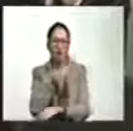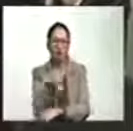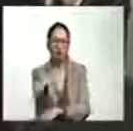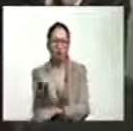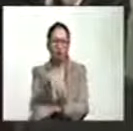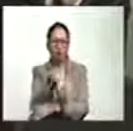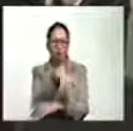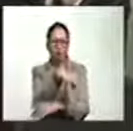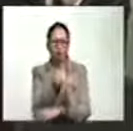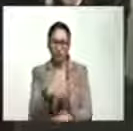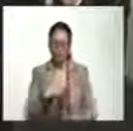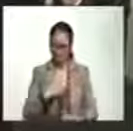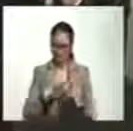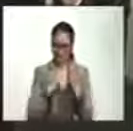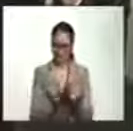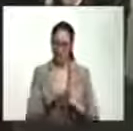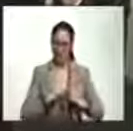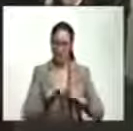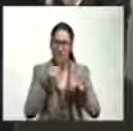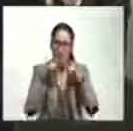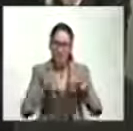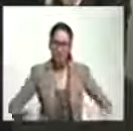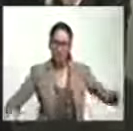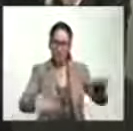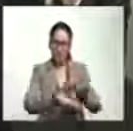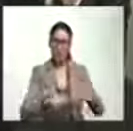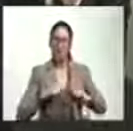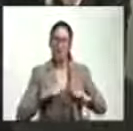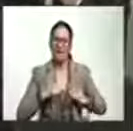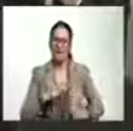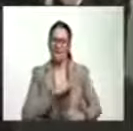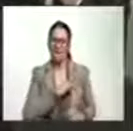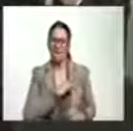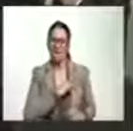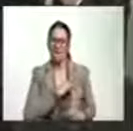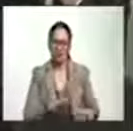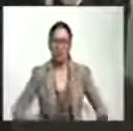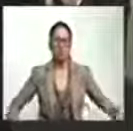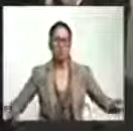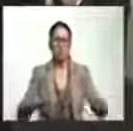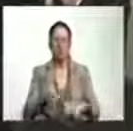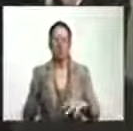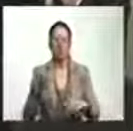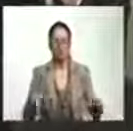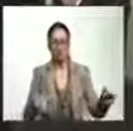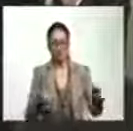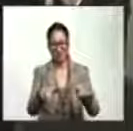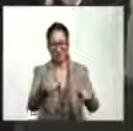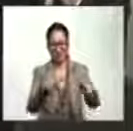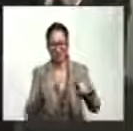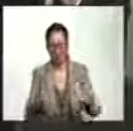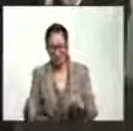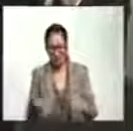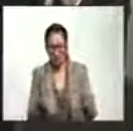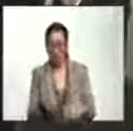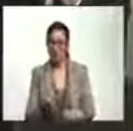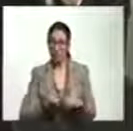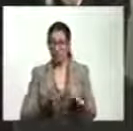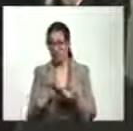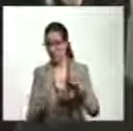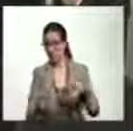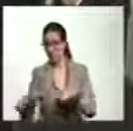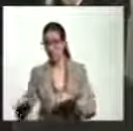tiene predios, tenía predios en la zona de canales de drenaje, pero no en la zona de canales